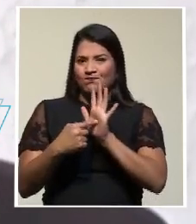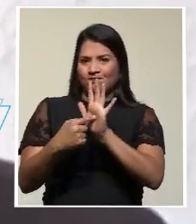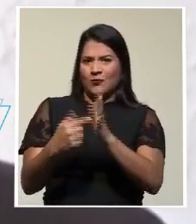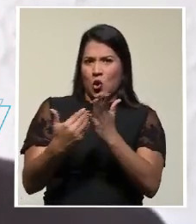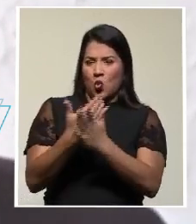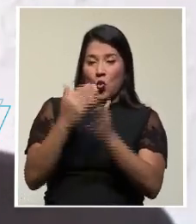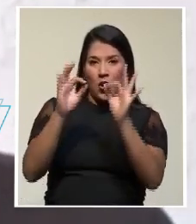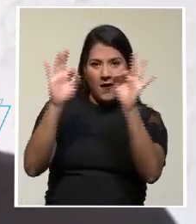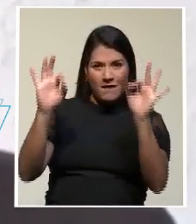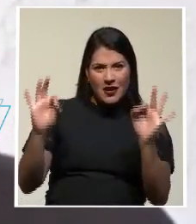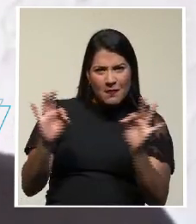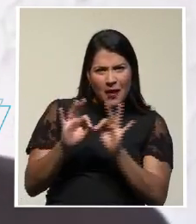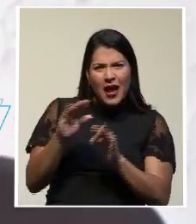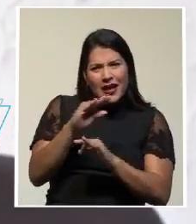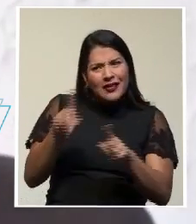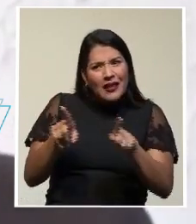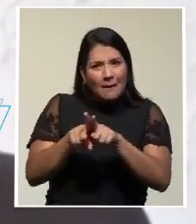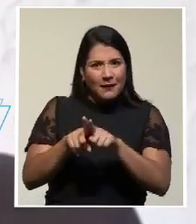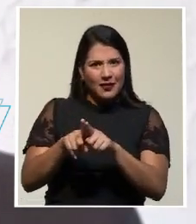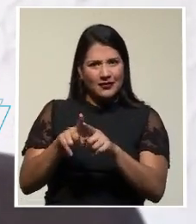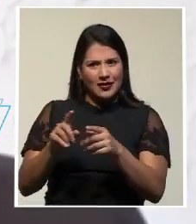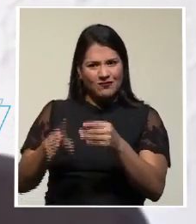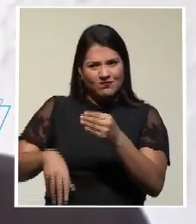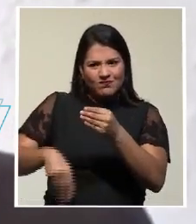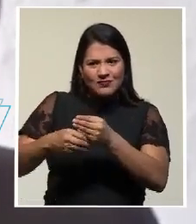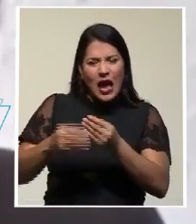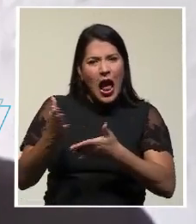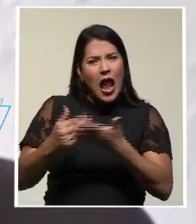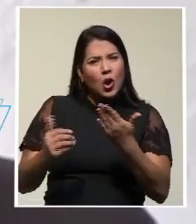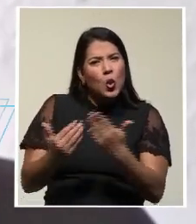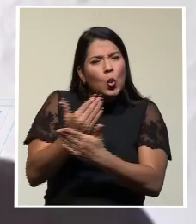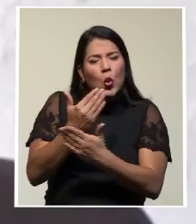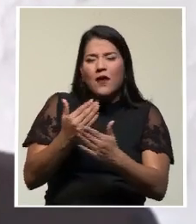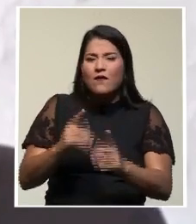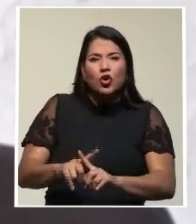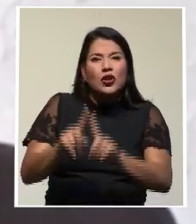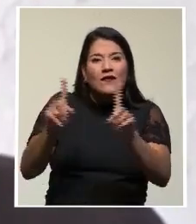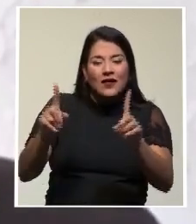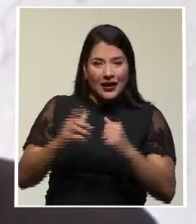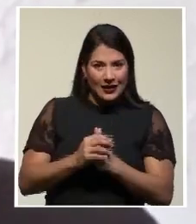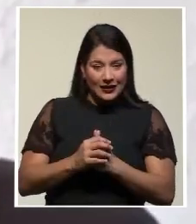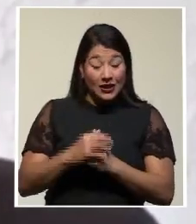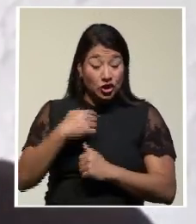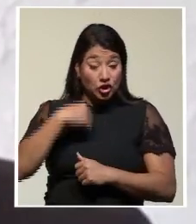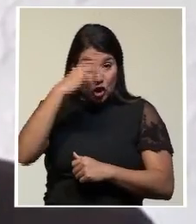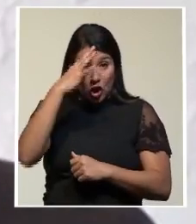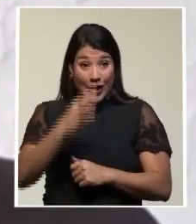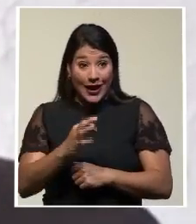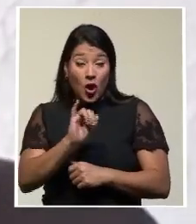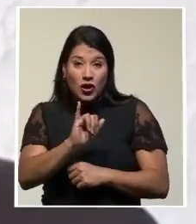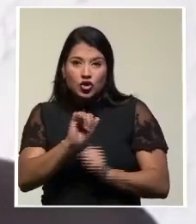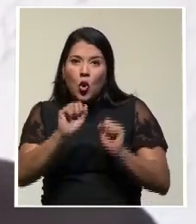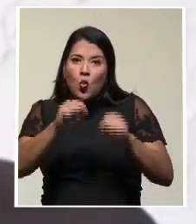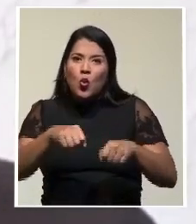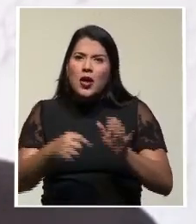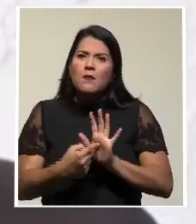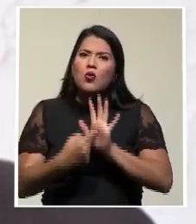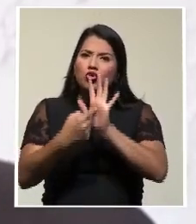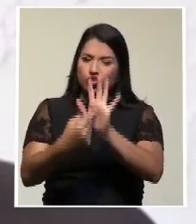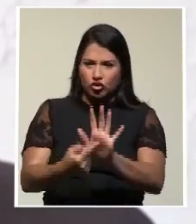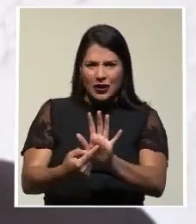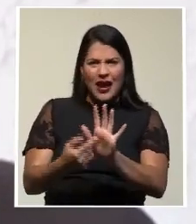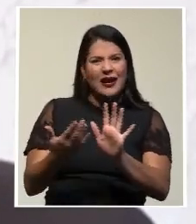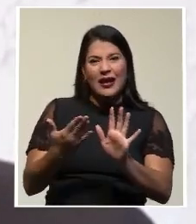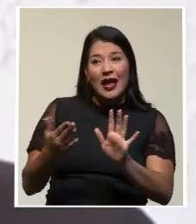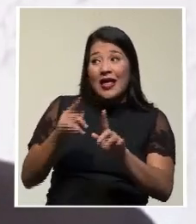un motor nuevo, ¿verdad? Un motor diferente, un relevo generacional. Creo que demuestra que existen diferentes personas a lo